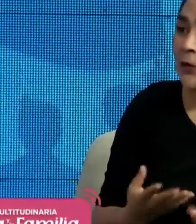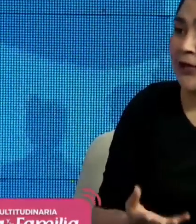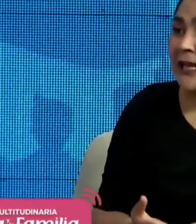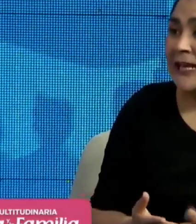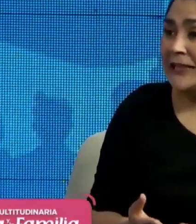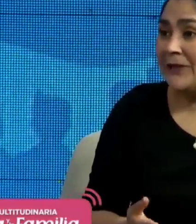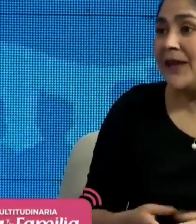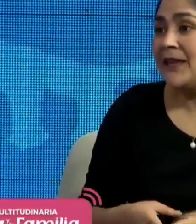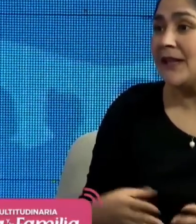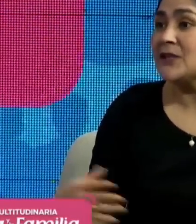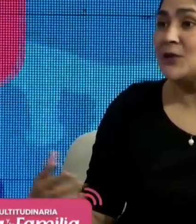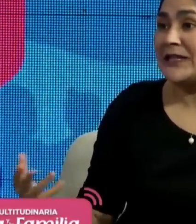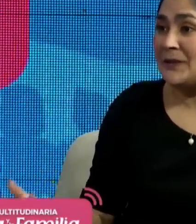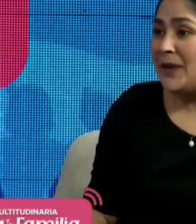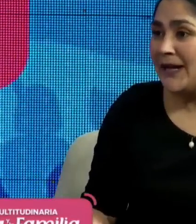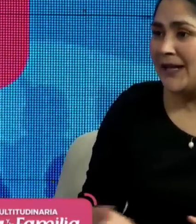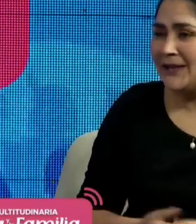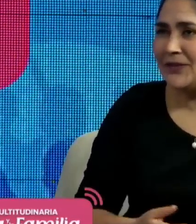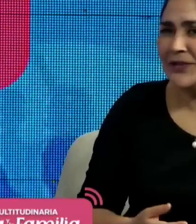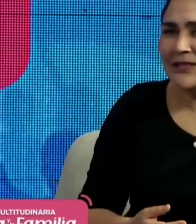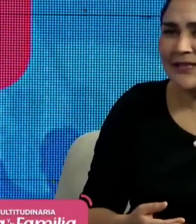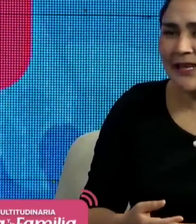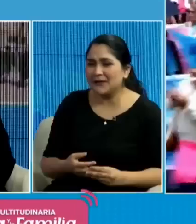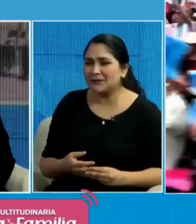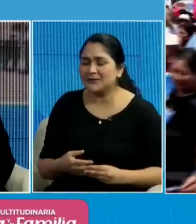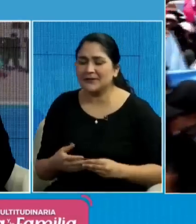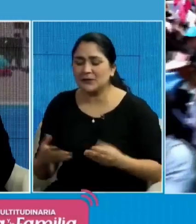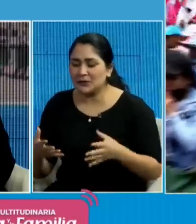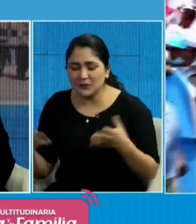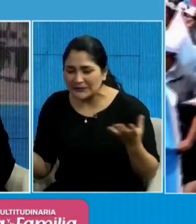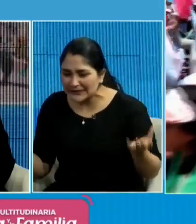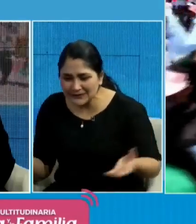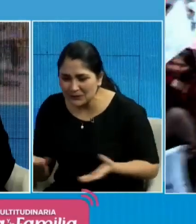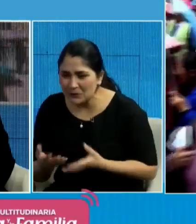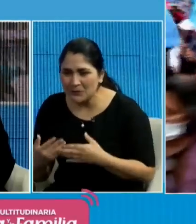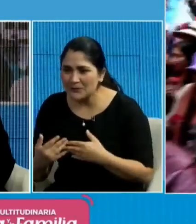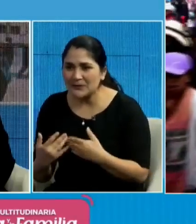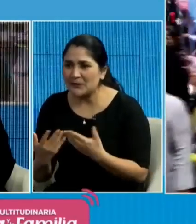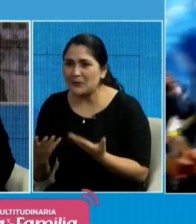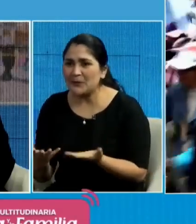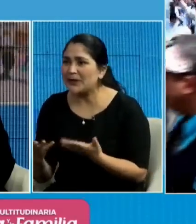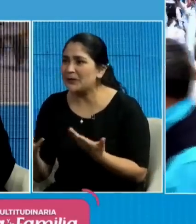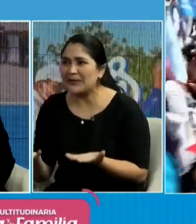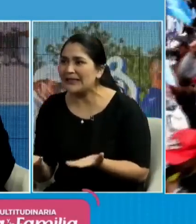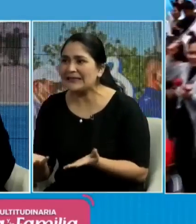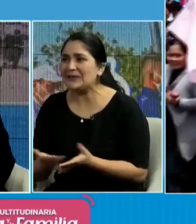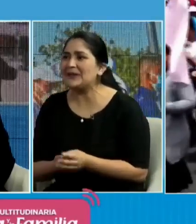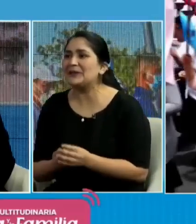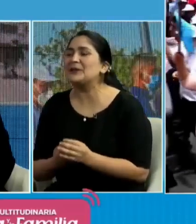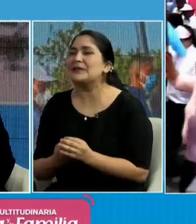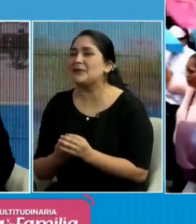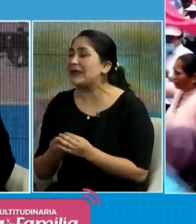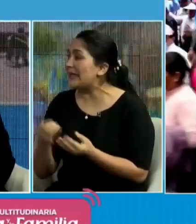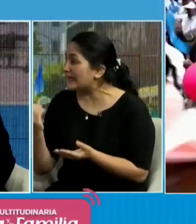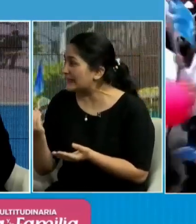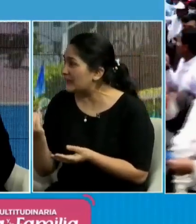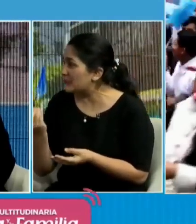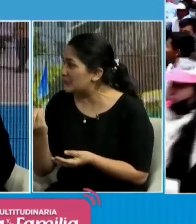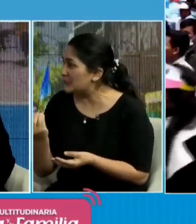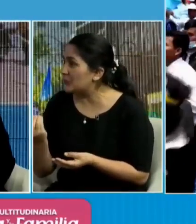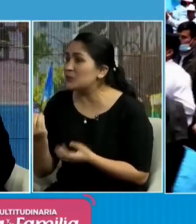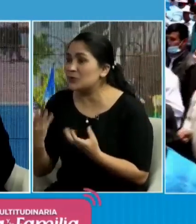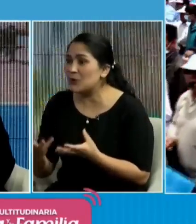la comunidad LGTB y darles una semana. Entonces yo decía, ¿cómo es esto? ¿Cómo vamos a promover a la comunidad LGTB, ¿no? Y fue la